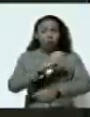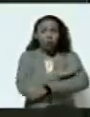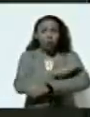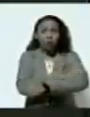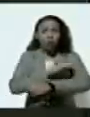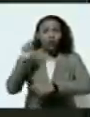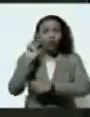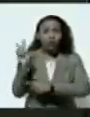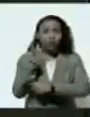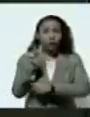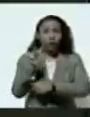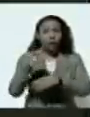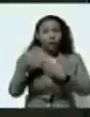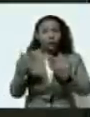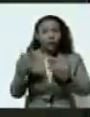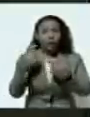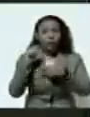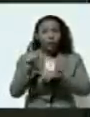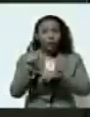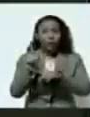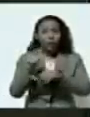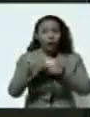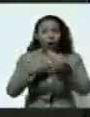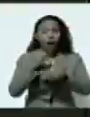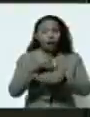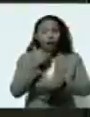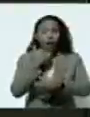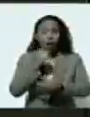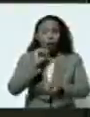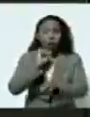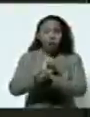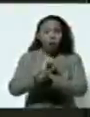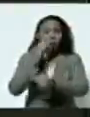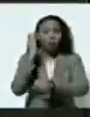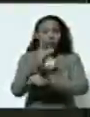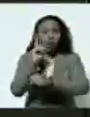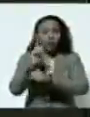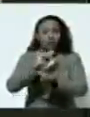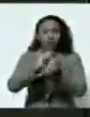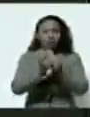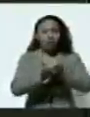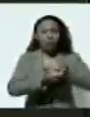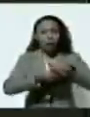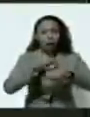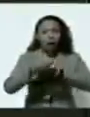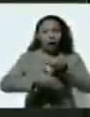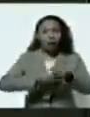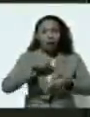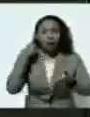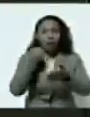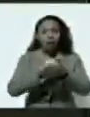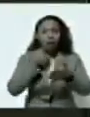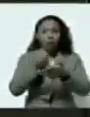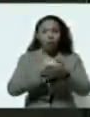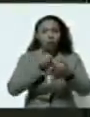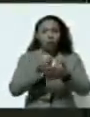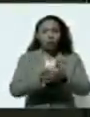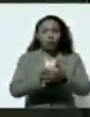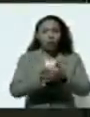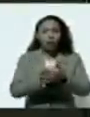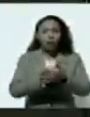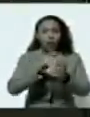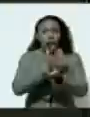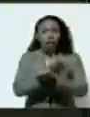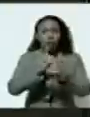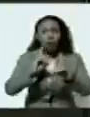que si uno agarra preso un corrupto, entonces ese corrupto se convierte como un adalid de las luchas por la